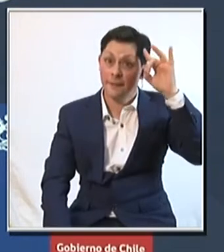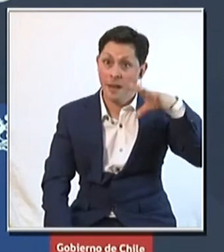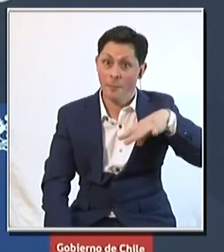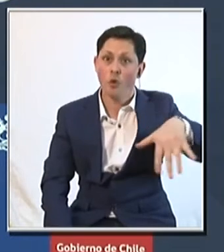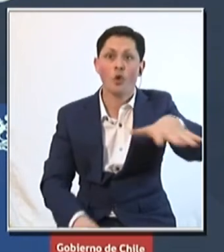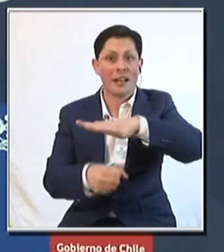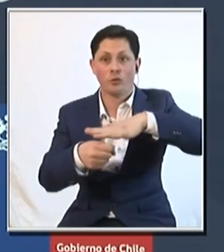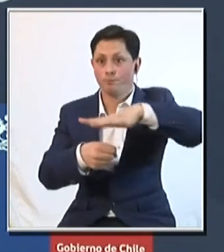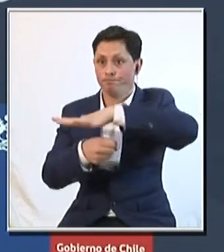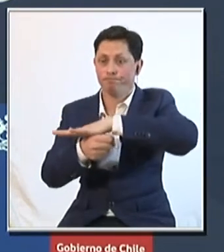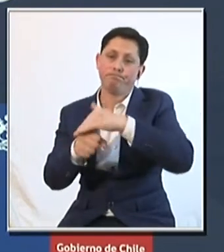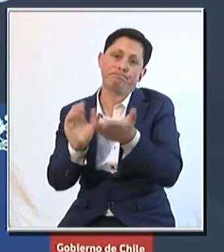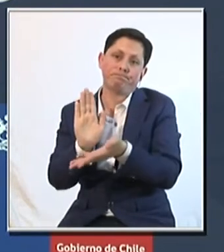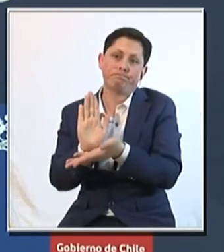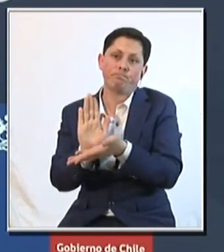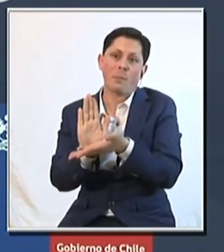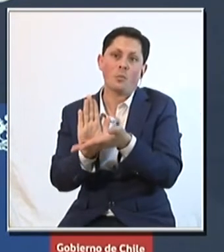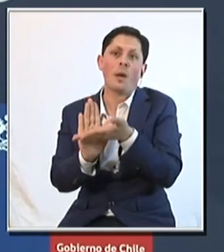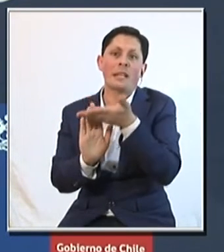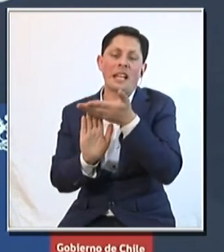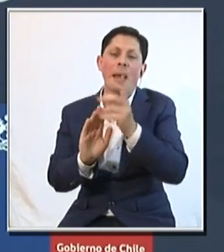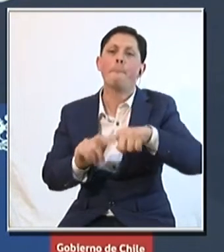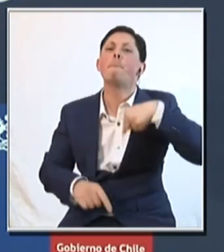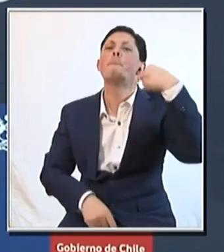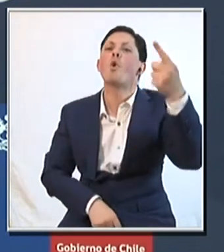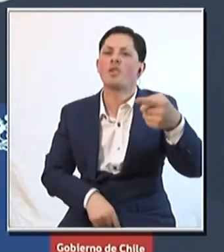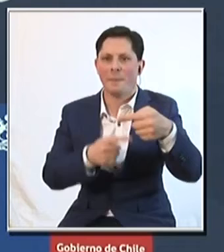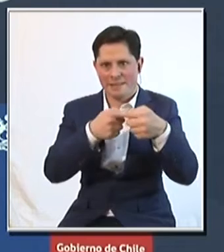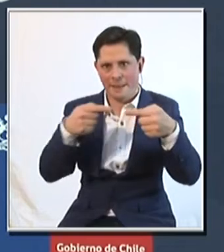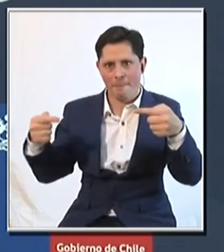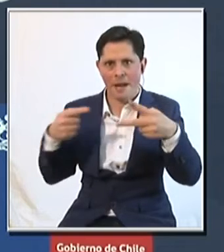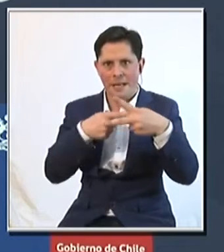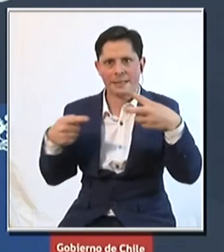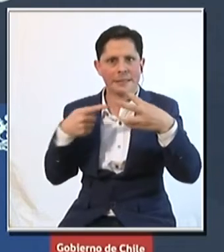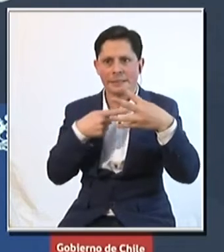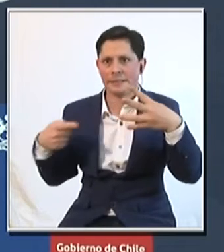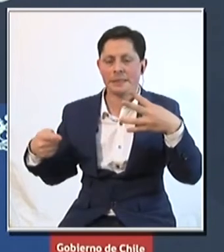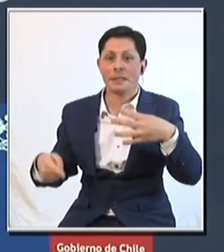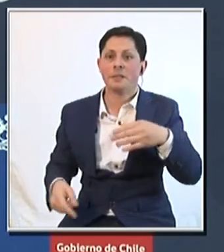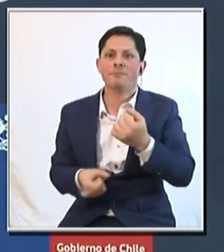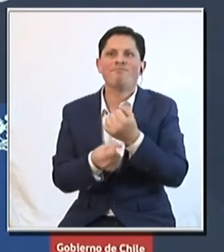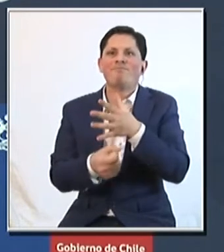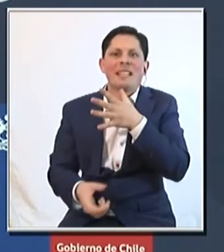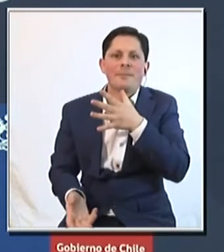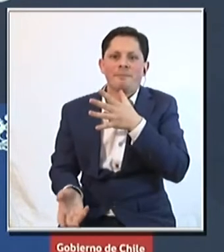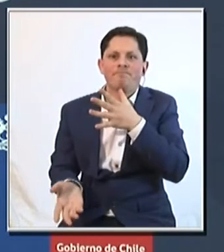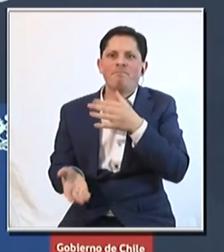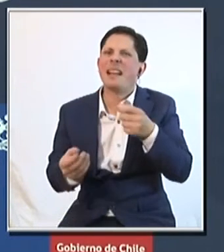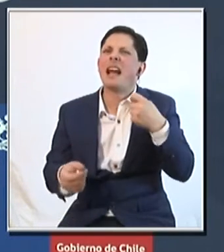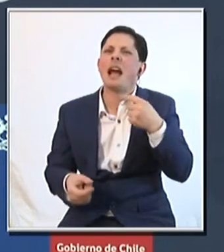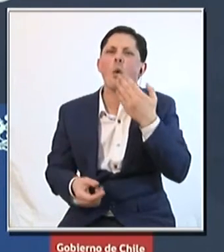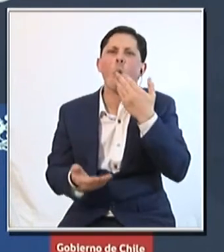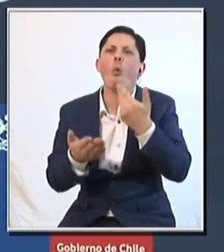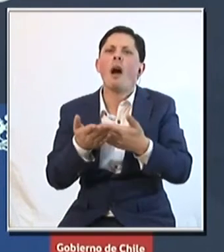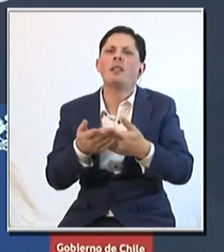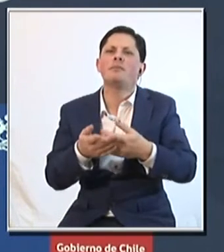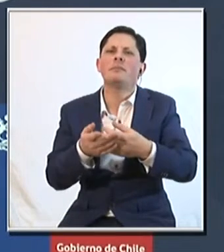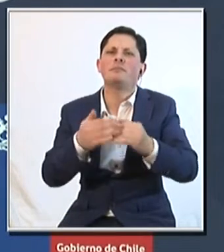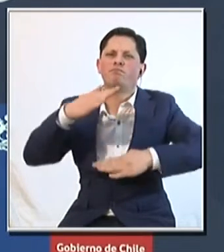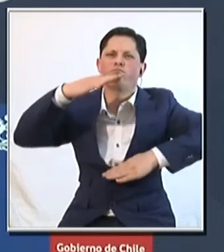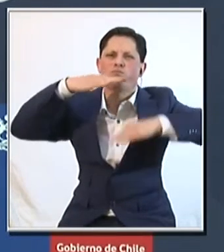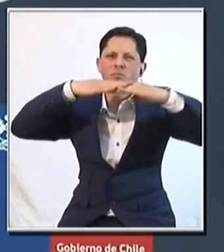casos van a seguir aumentando durante las próximas semanas. Y si bien no es posible decir exactamente cuándo será el